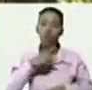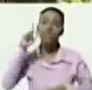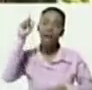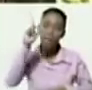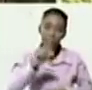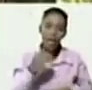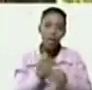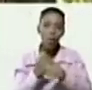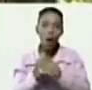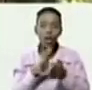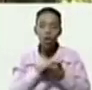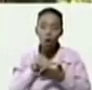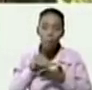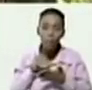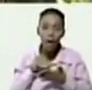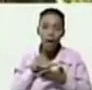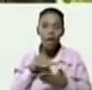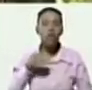Sucre.